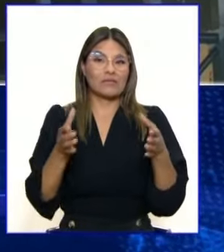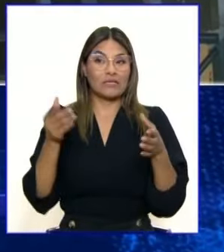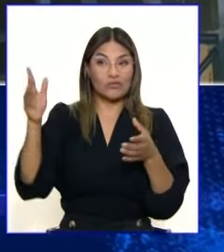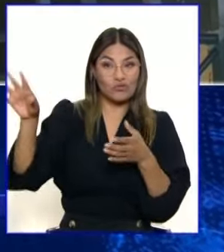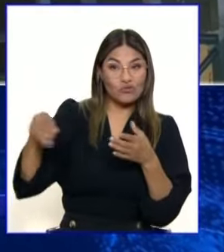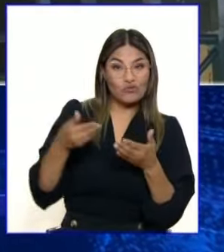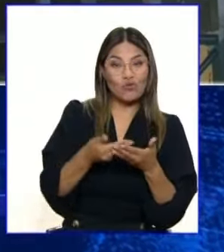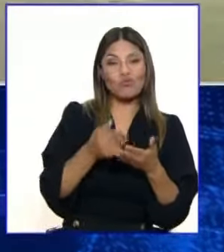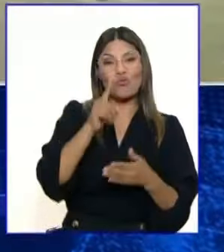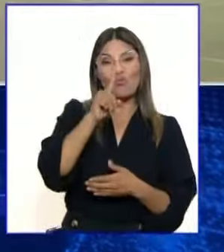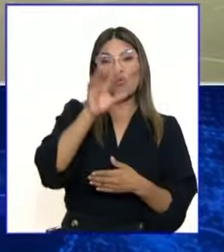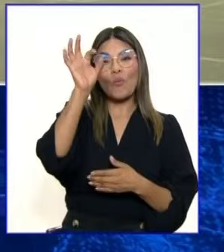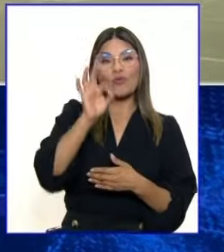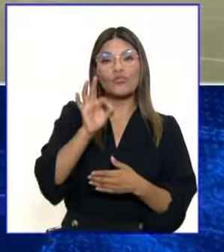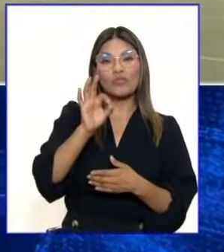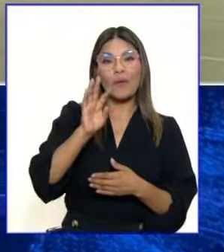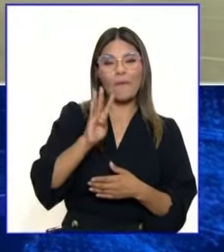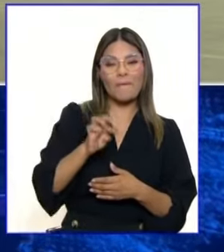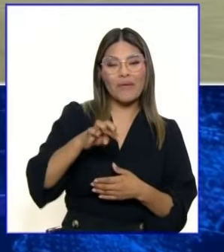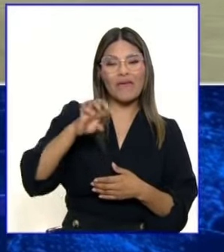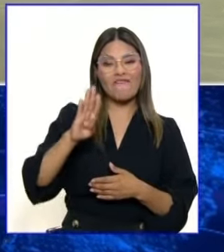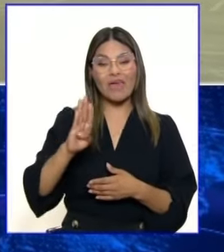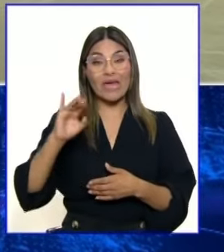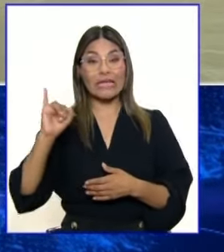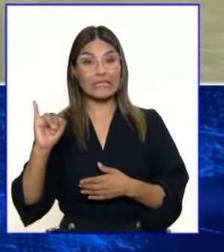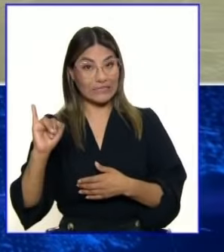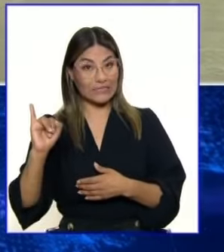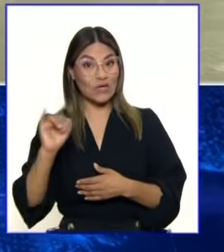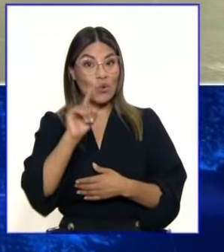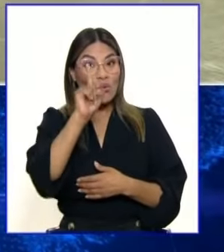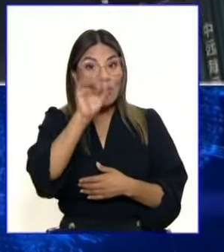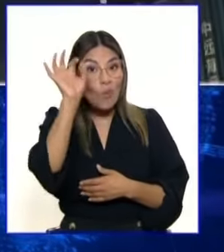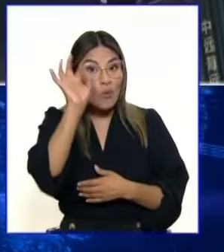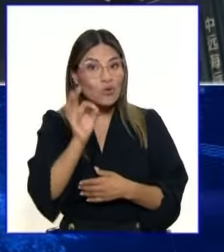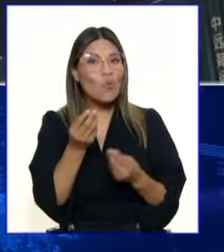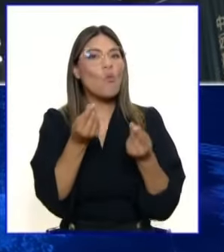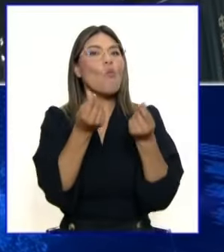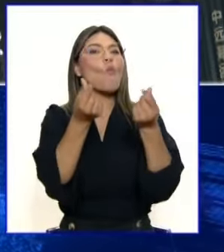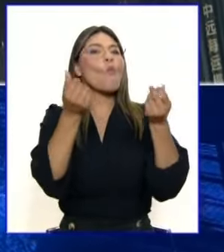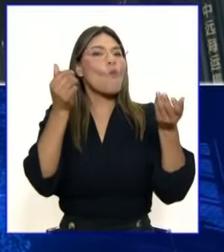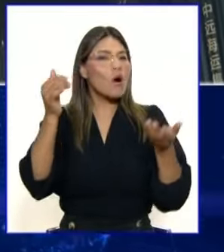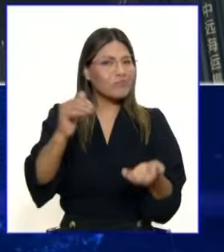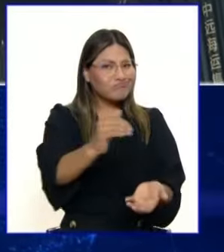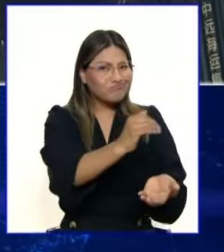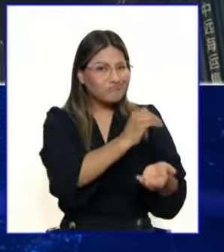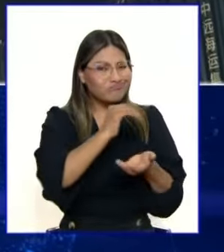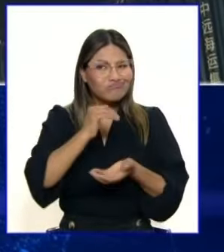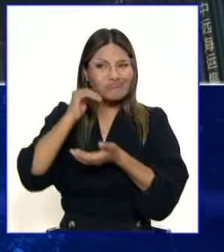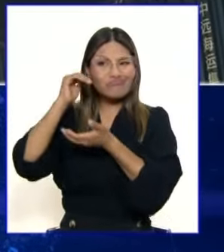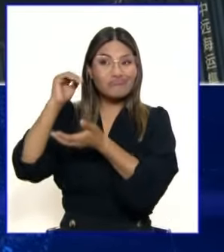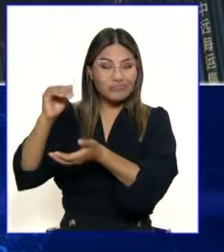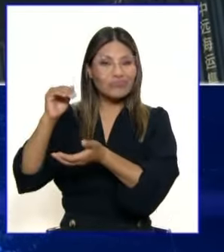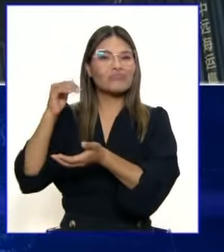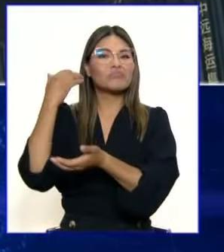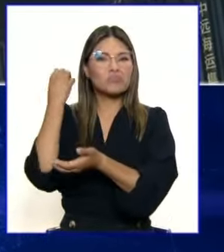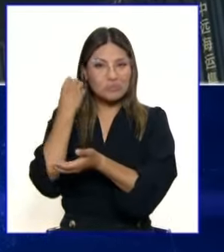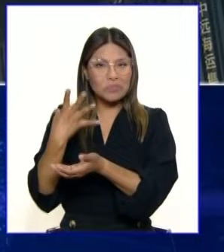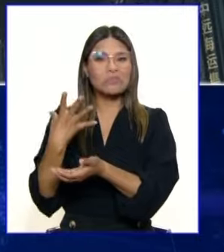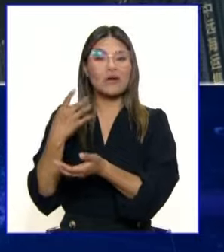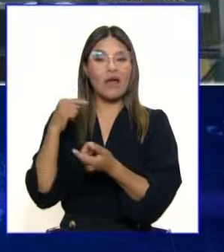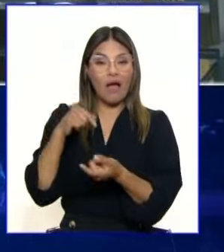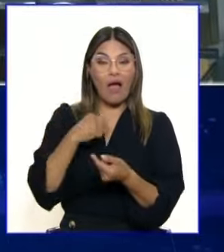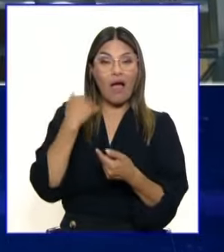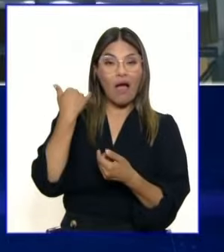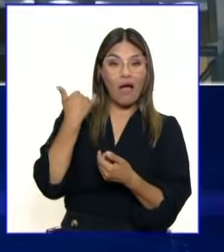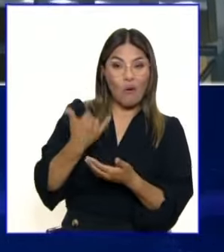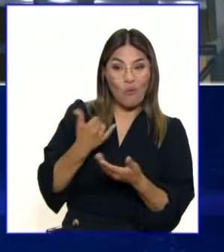1% del Producto Bruto Interno. Ya se imaginan en temas de dinero cuánto va a contribuir y eso, por supuesto, se va a trasladar